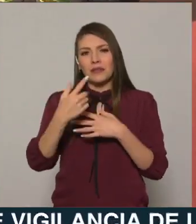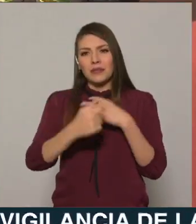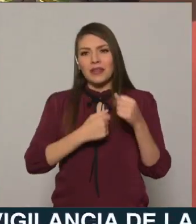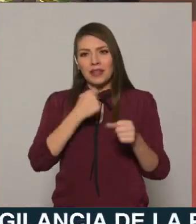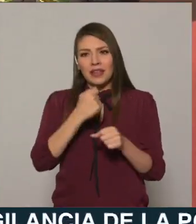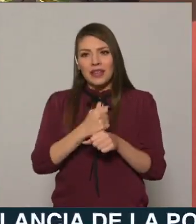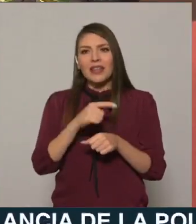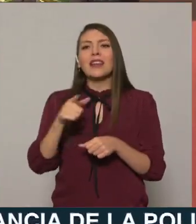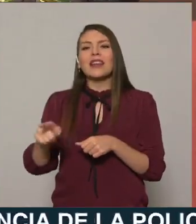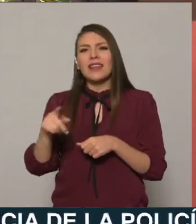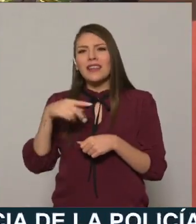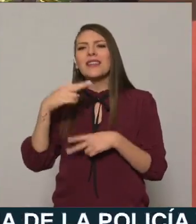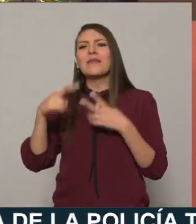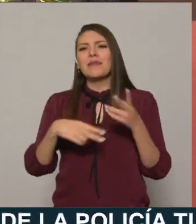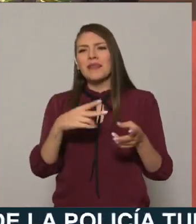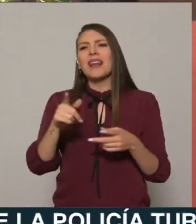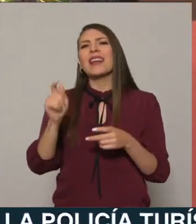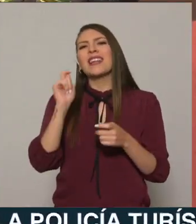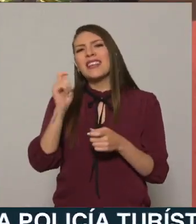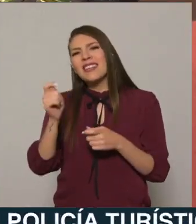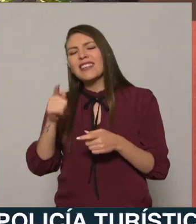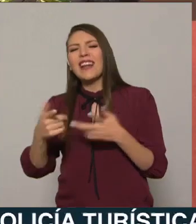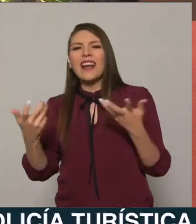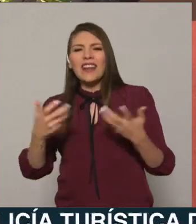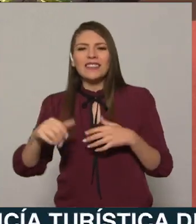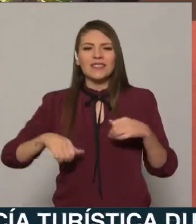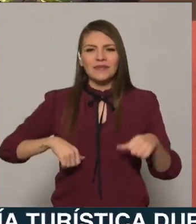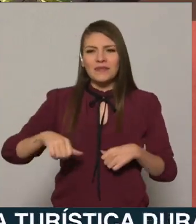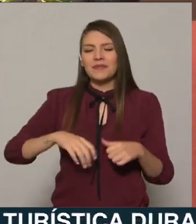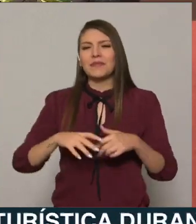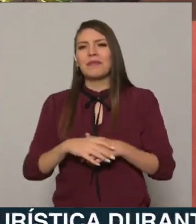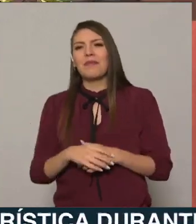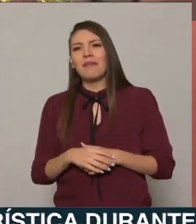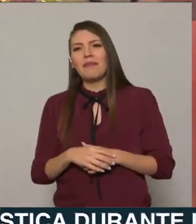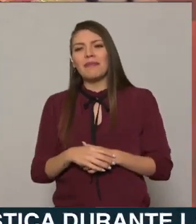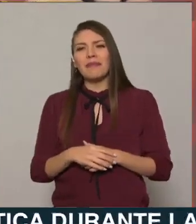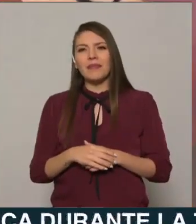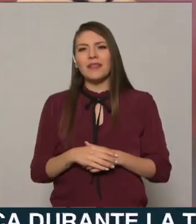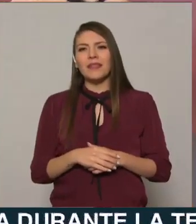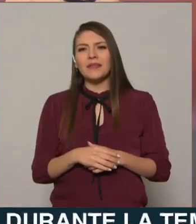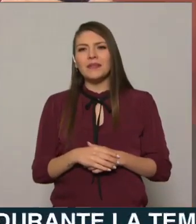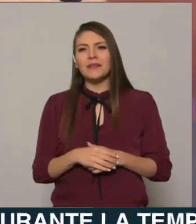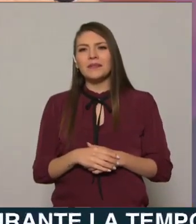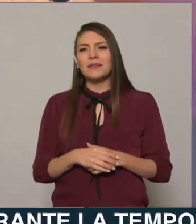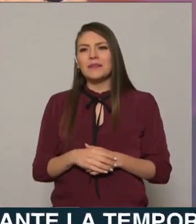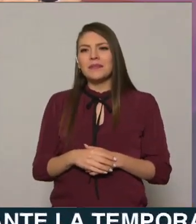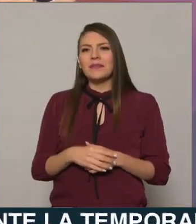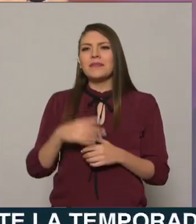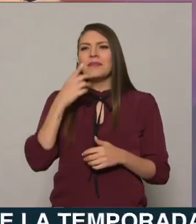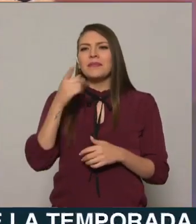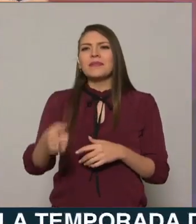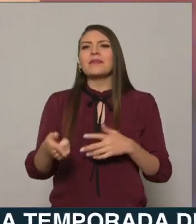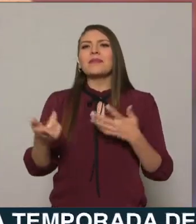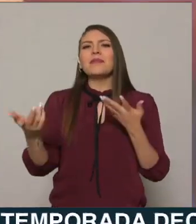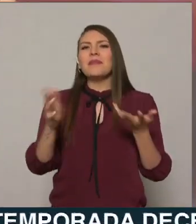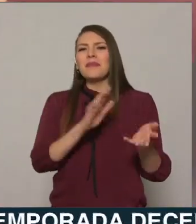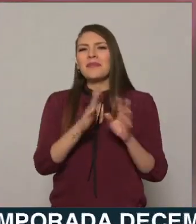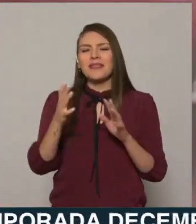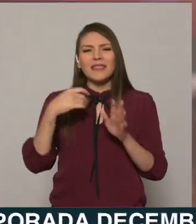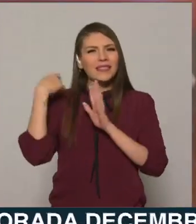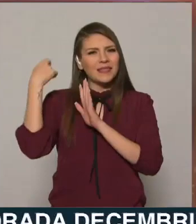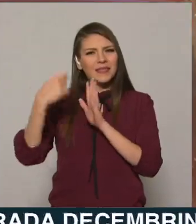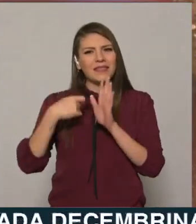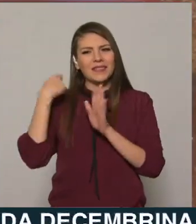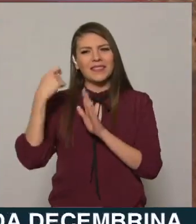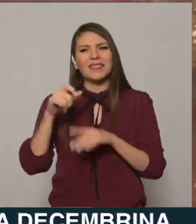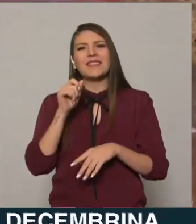vamos a poner una voz. Y me encanta, o sea, toda la idea en la que plasmas. ¿Sabes a qué se me figura un poquito? La película de Toy Story. Ándale,